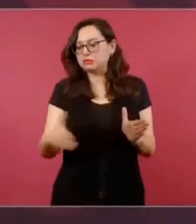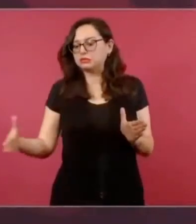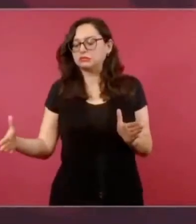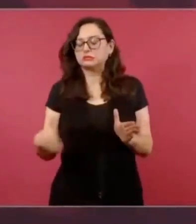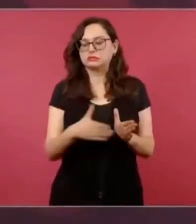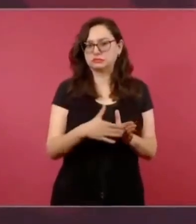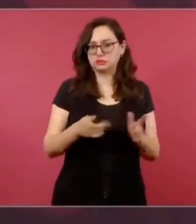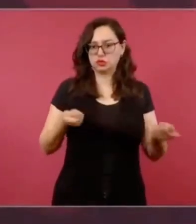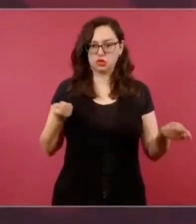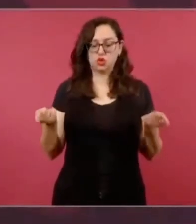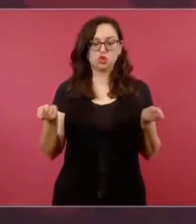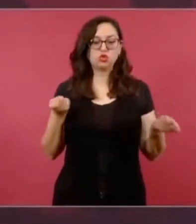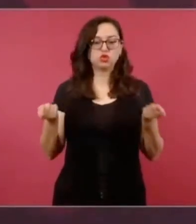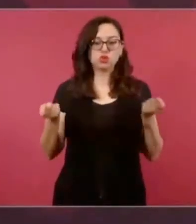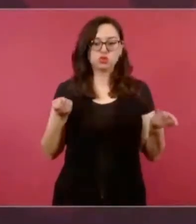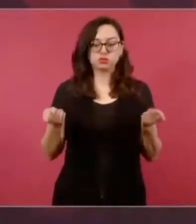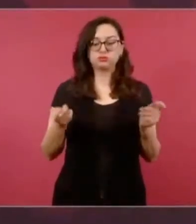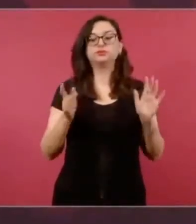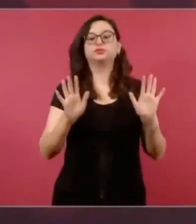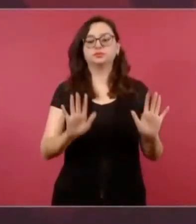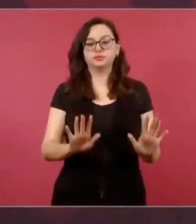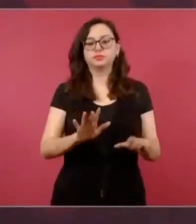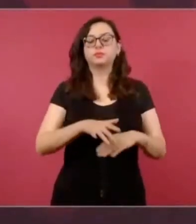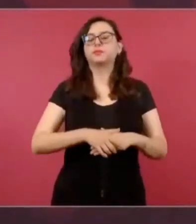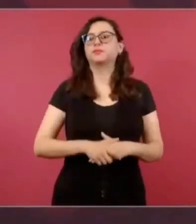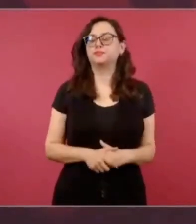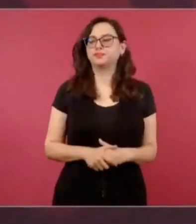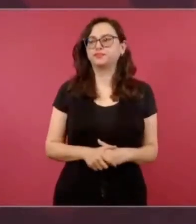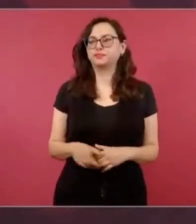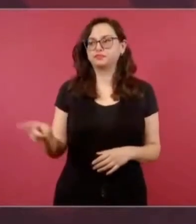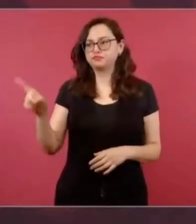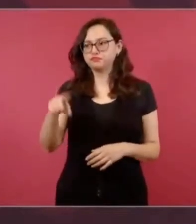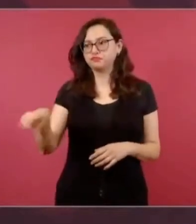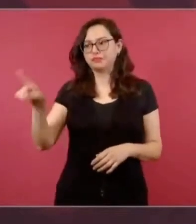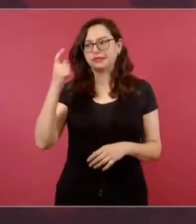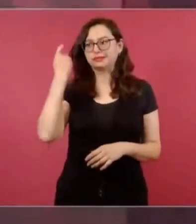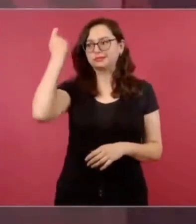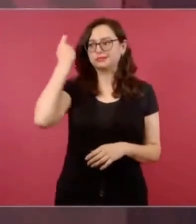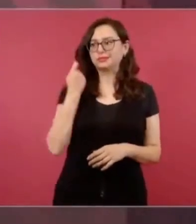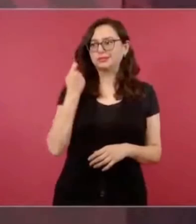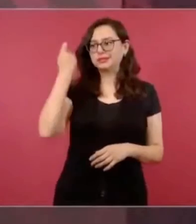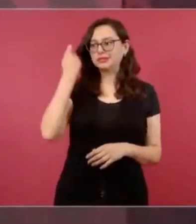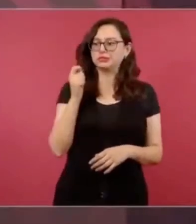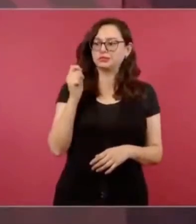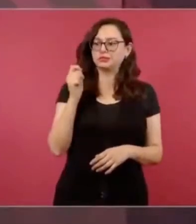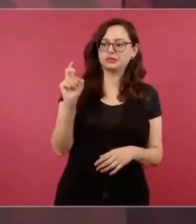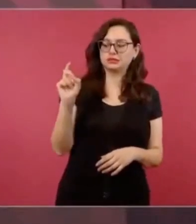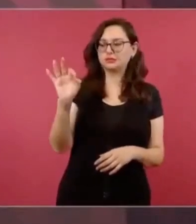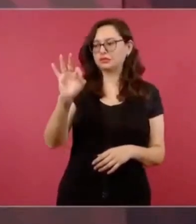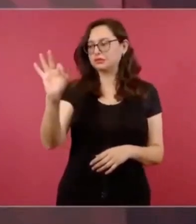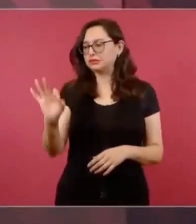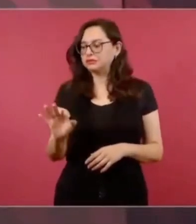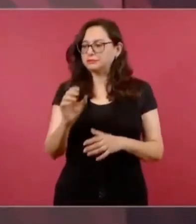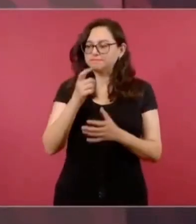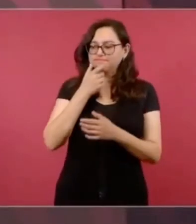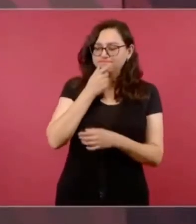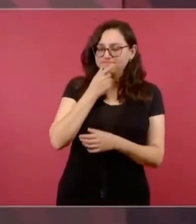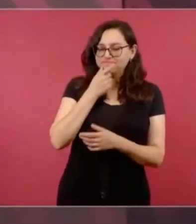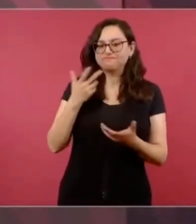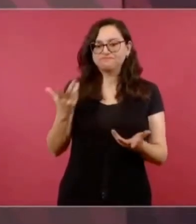se habló con el sector empresarial para que aumentaran sus cuotas